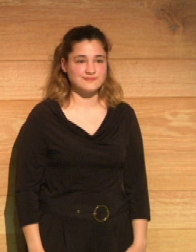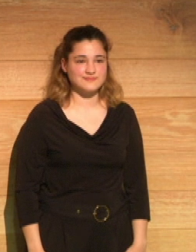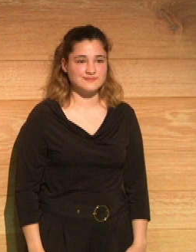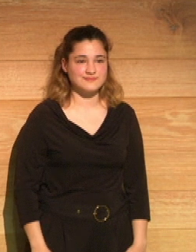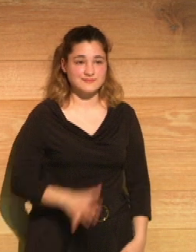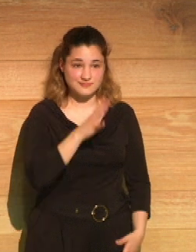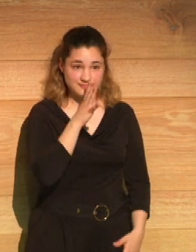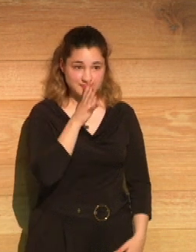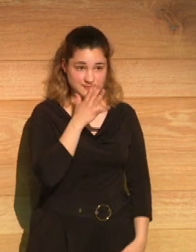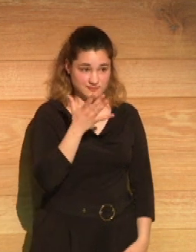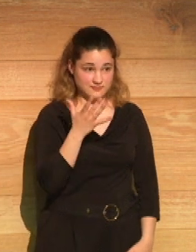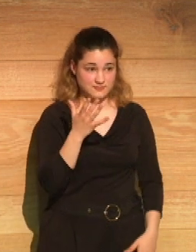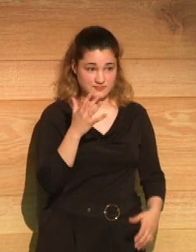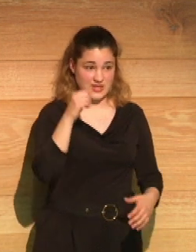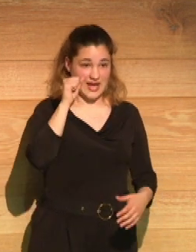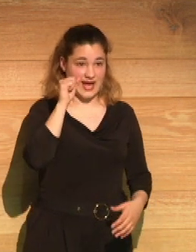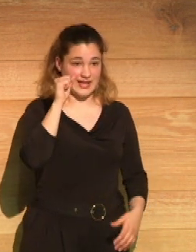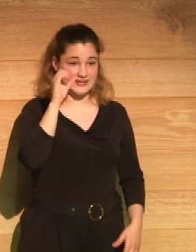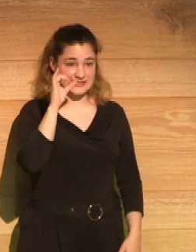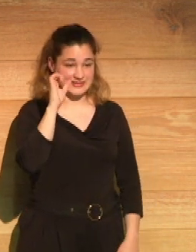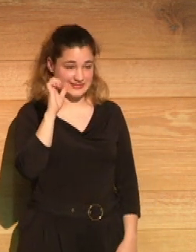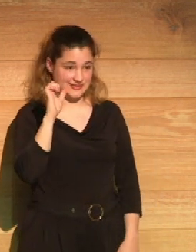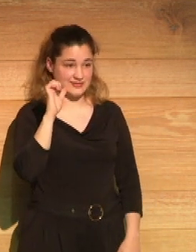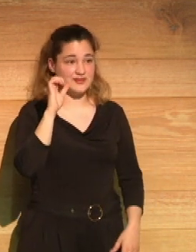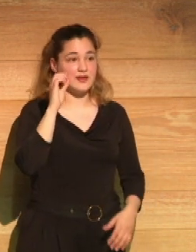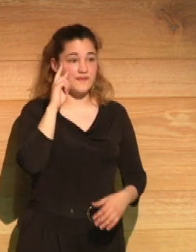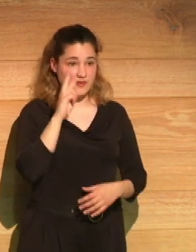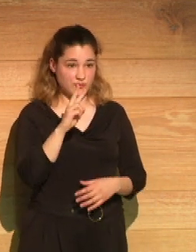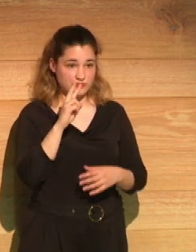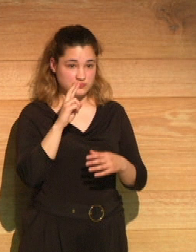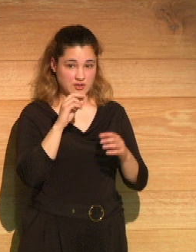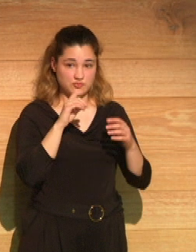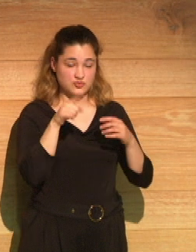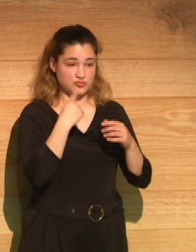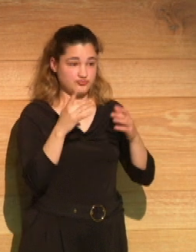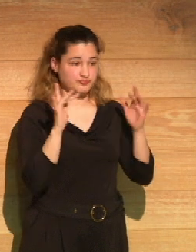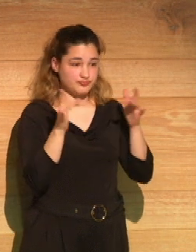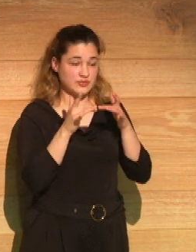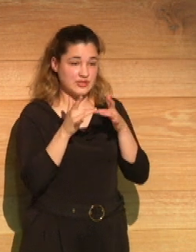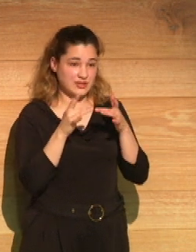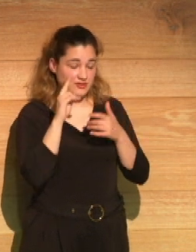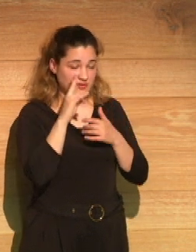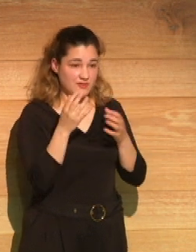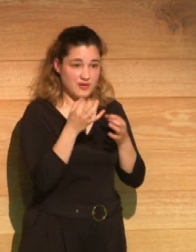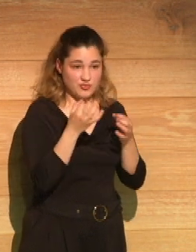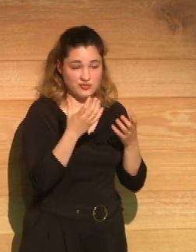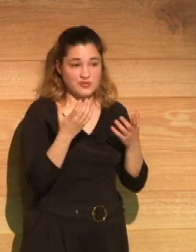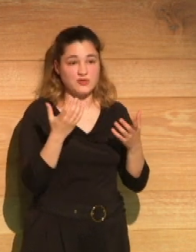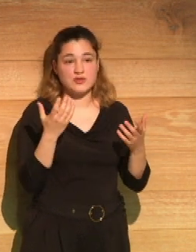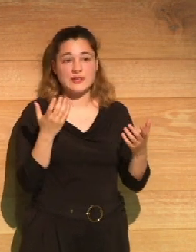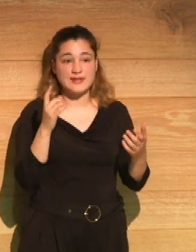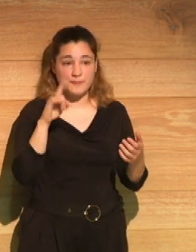Lo que vemos desde ICE en todas nuestras plataformas, en todas nuestras interacciones en el marketplace, lo que vemos en